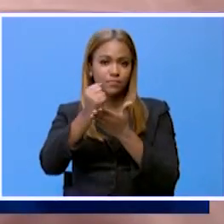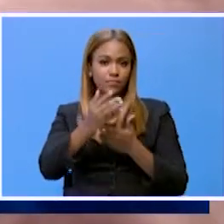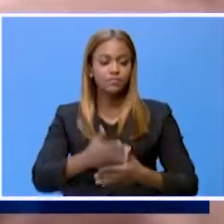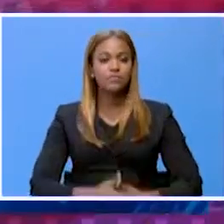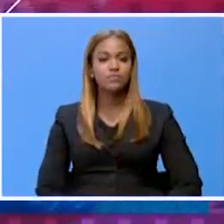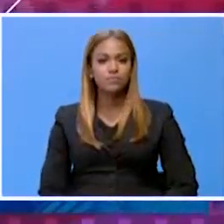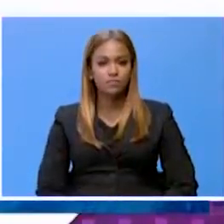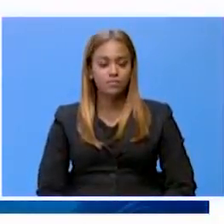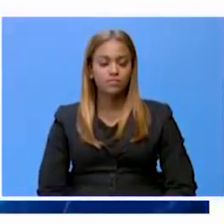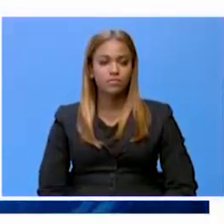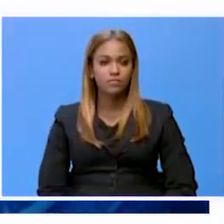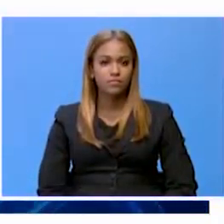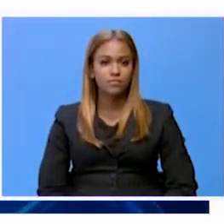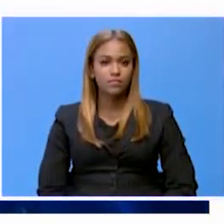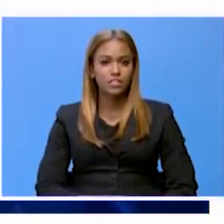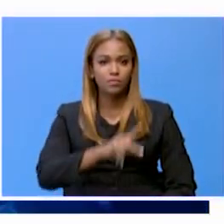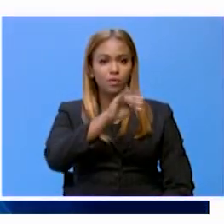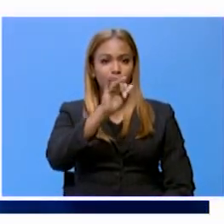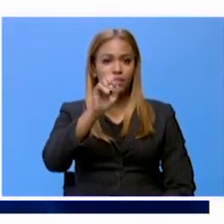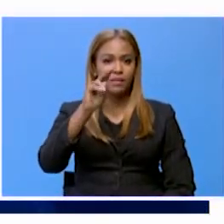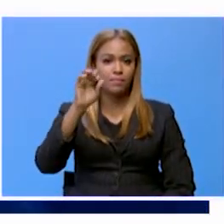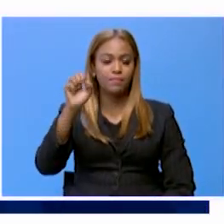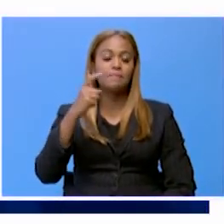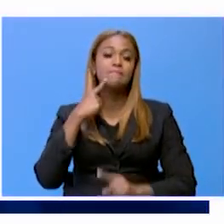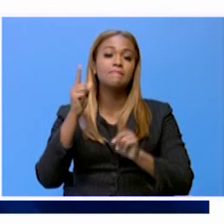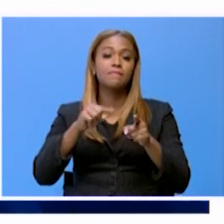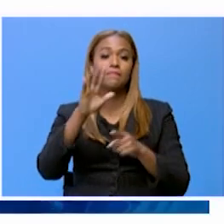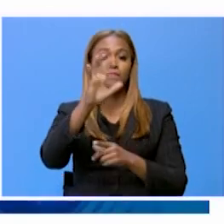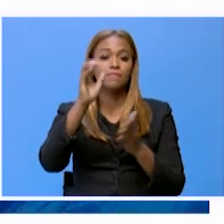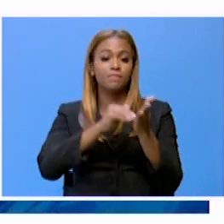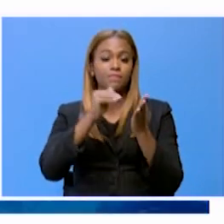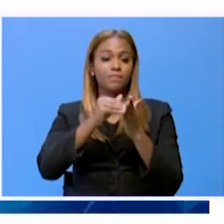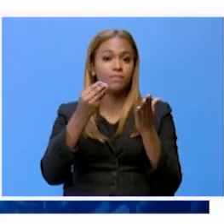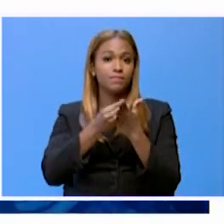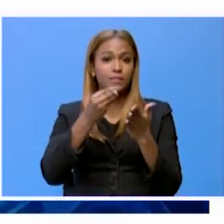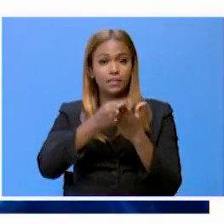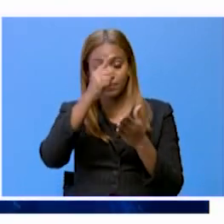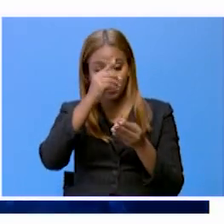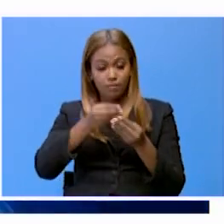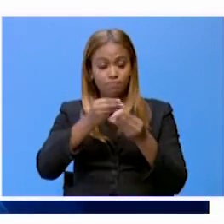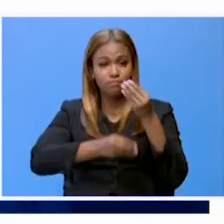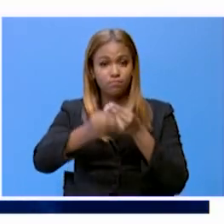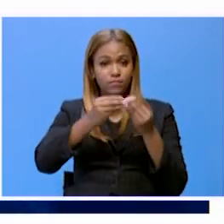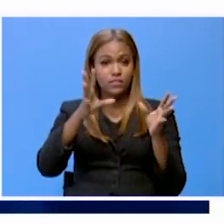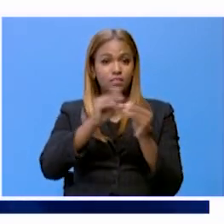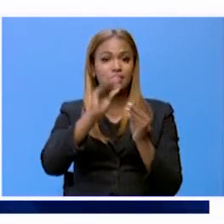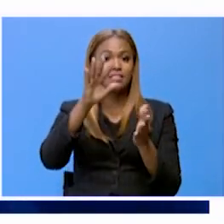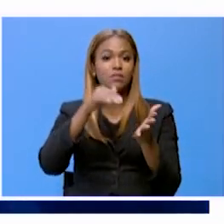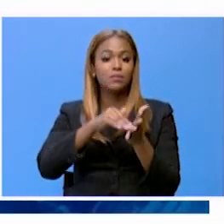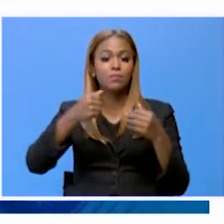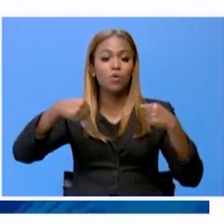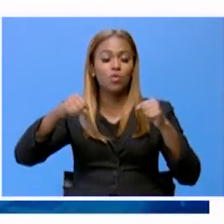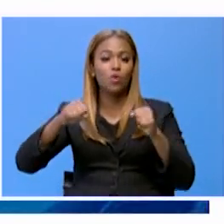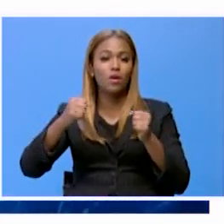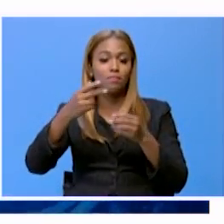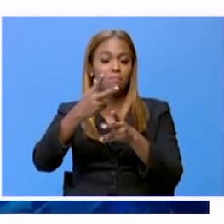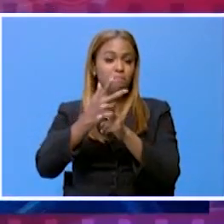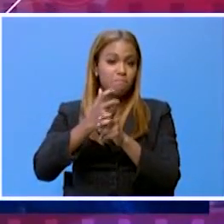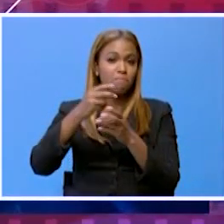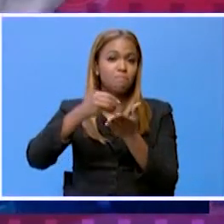Santa. PROMIPYME dispone 500 millones de pesos para financiar 5.000 motores